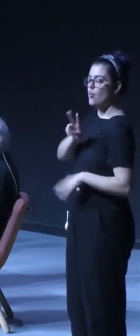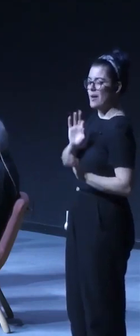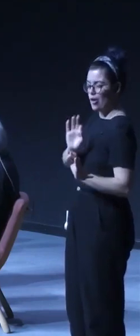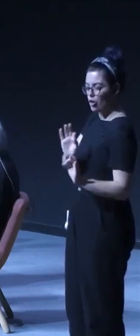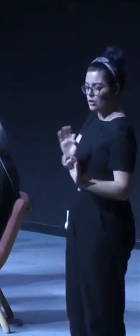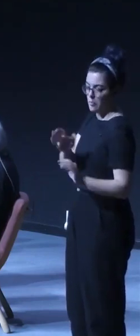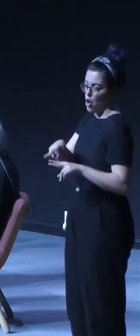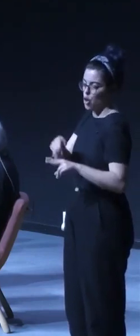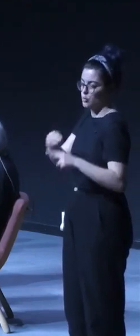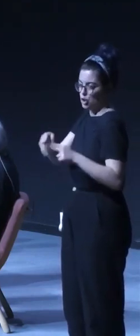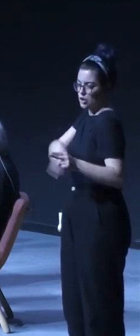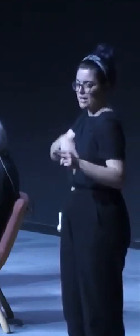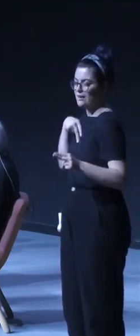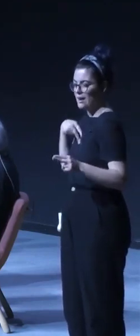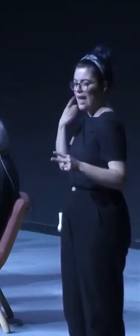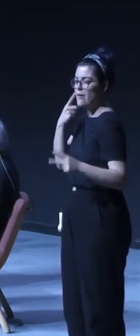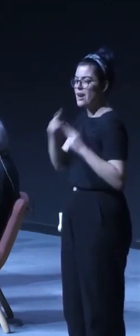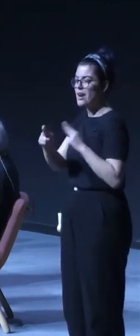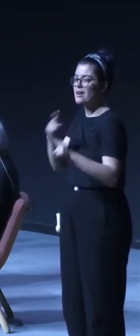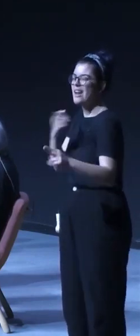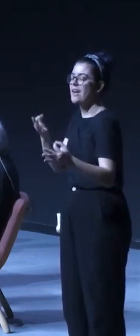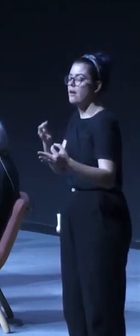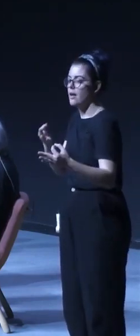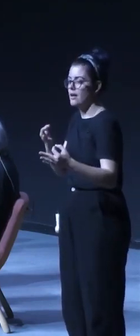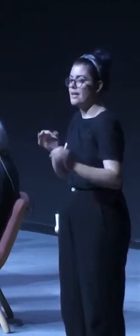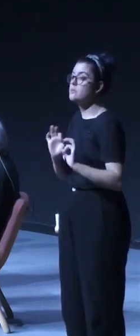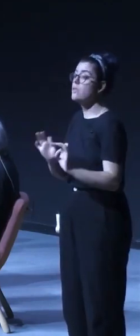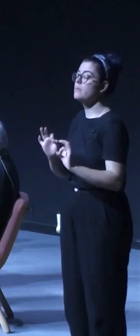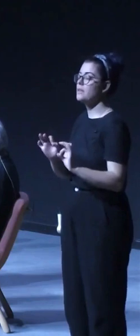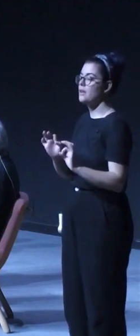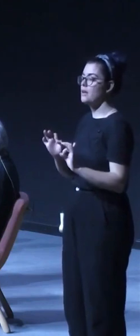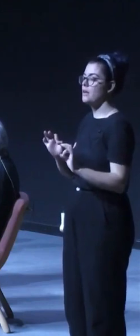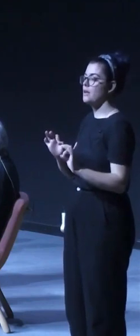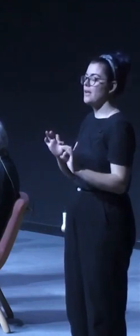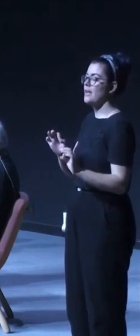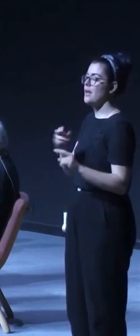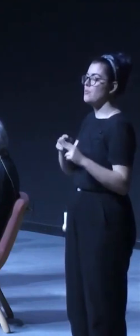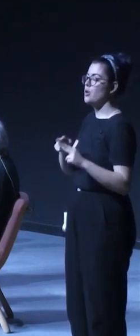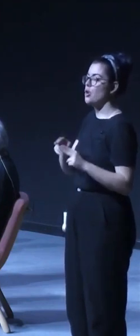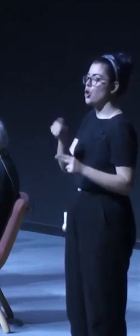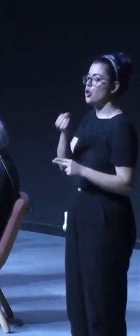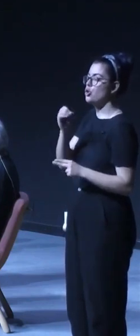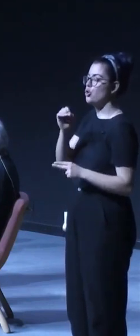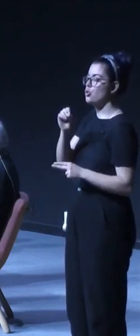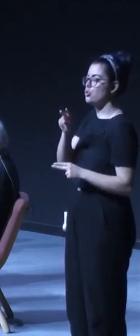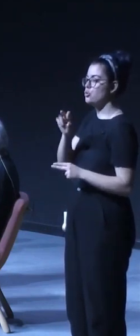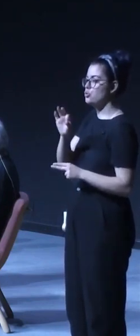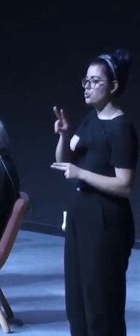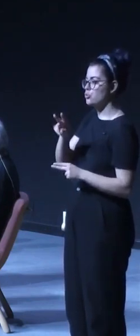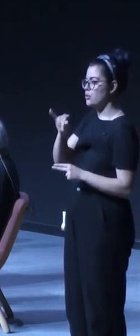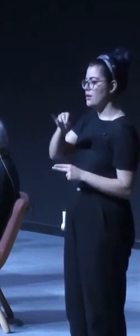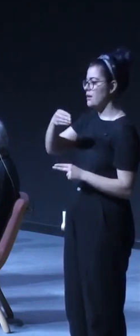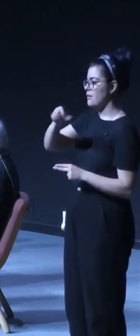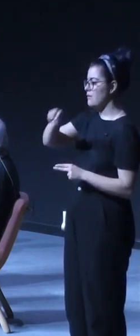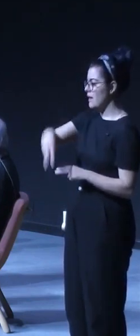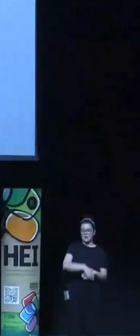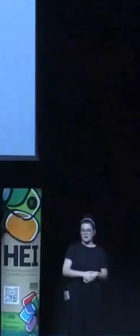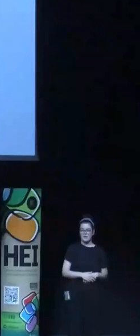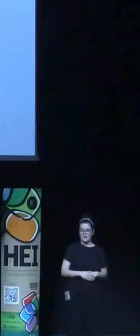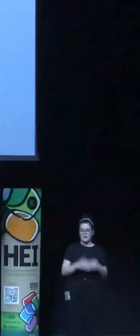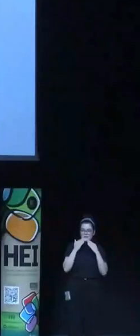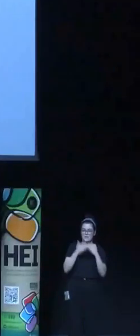teniendo en cuenta nuestro famoso político Josun Imaz, ¿no? Uh-huh. Millesker.